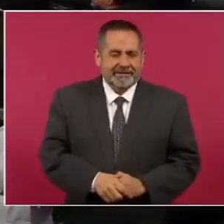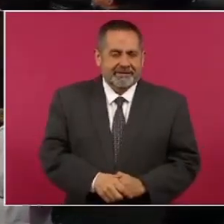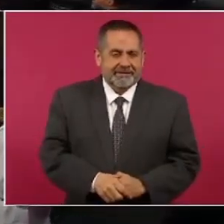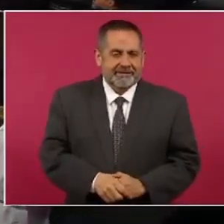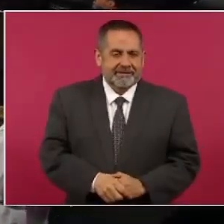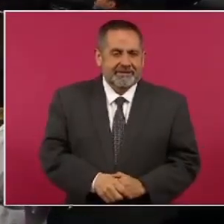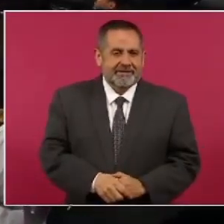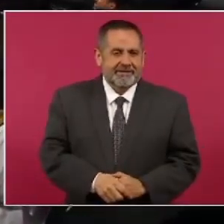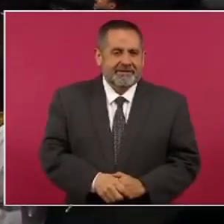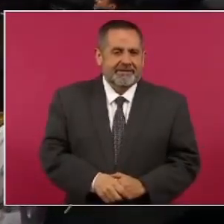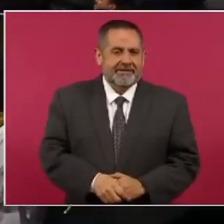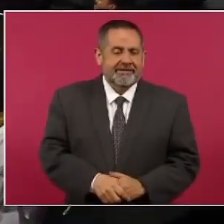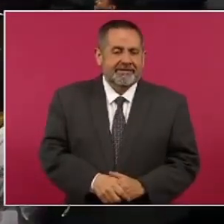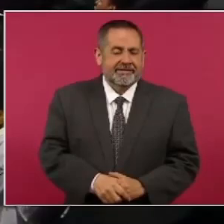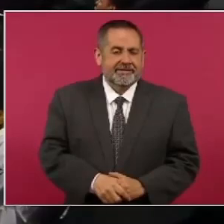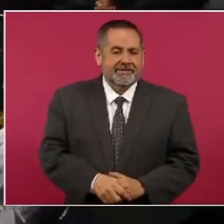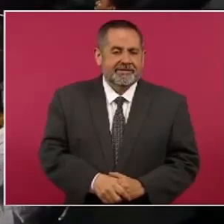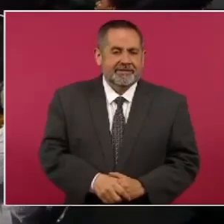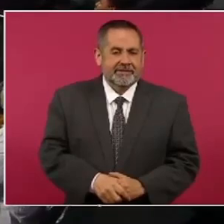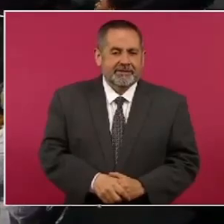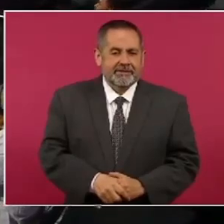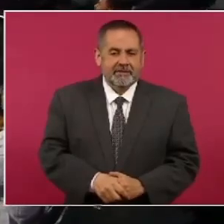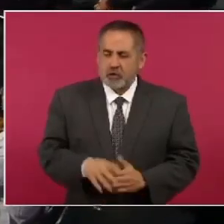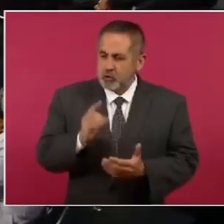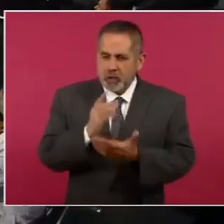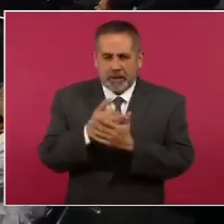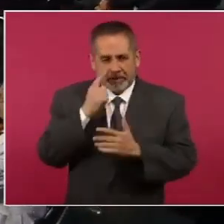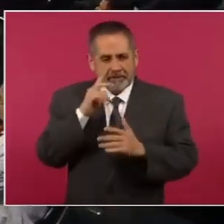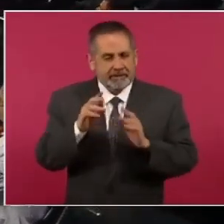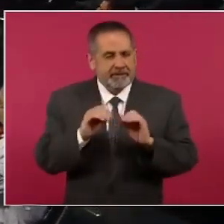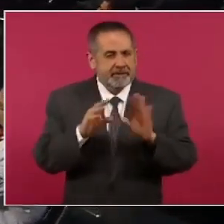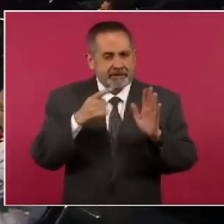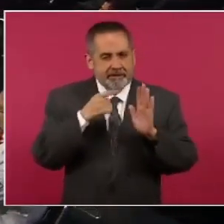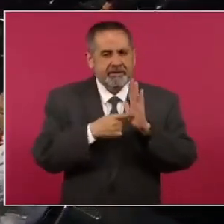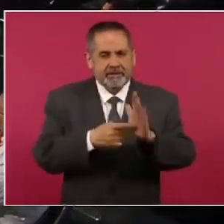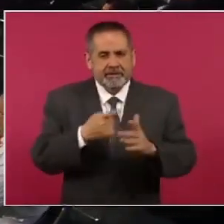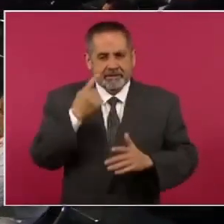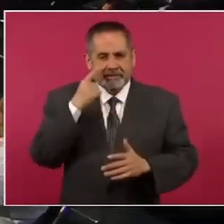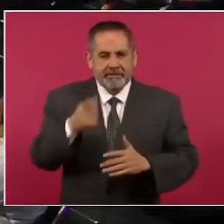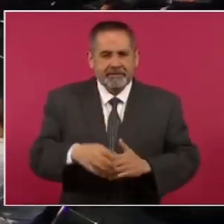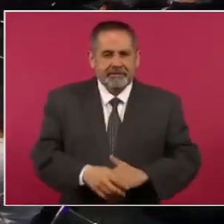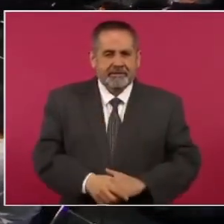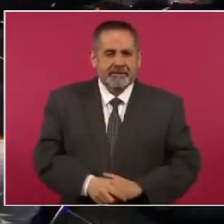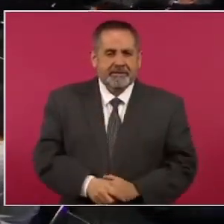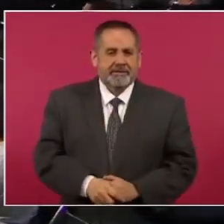A ver, de una vez, vámonos, para que